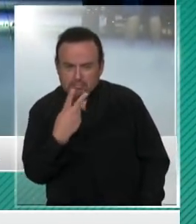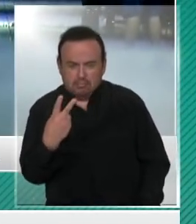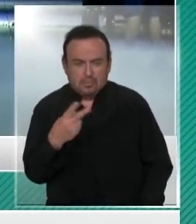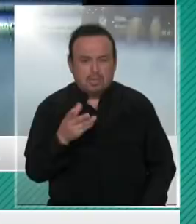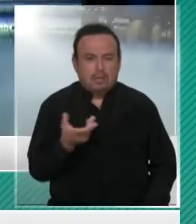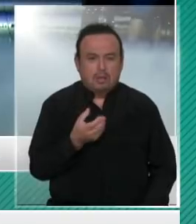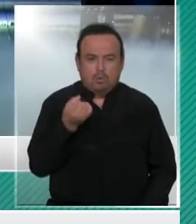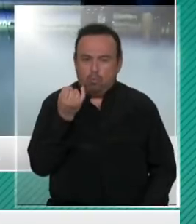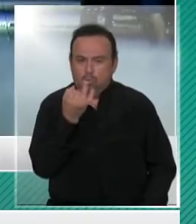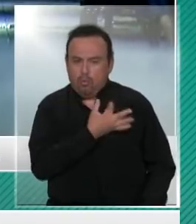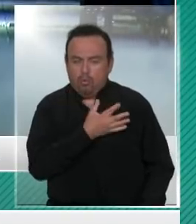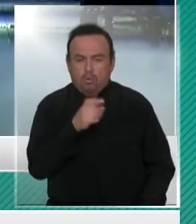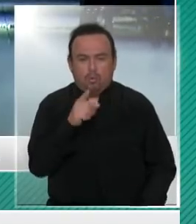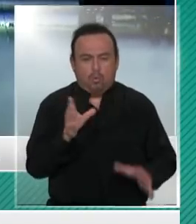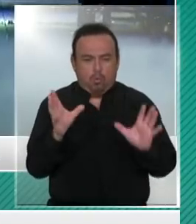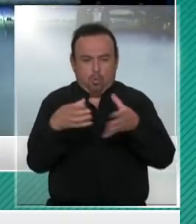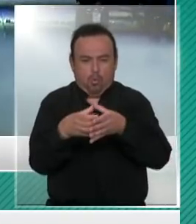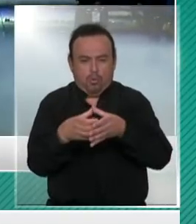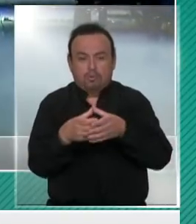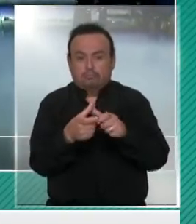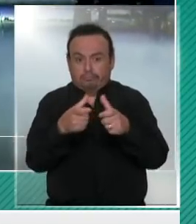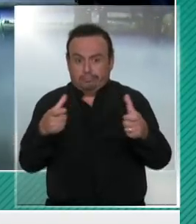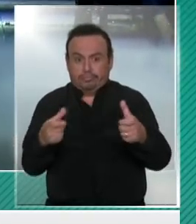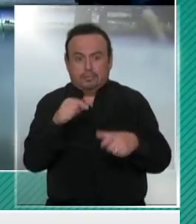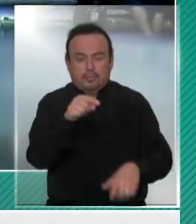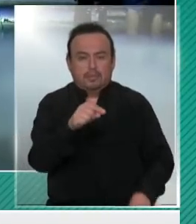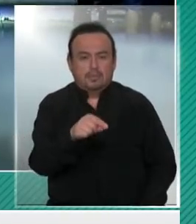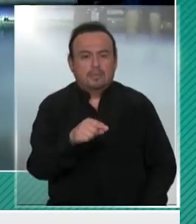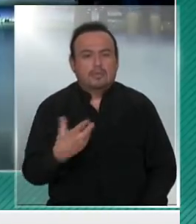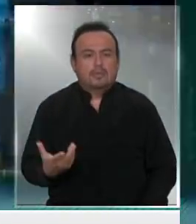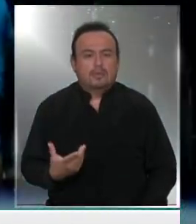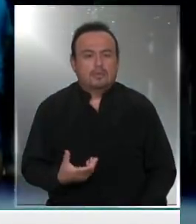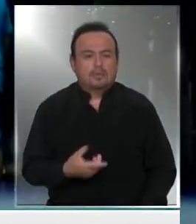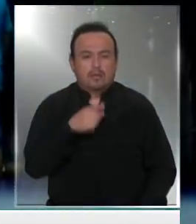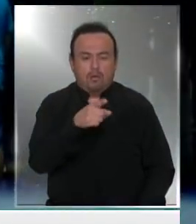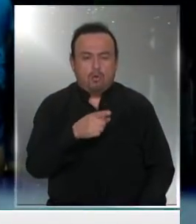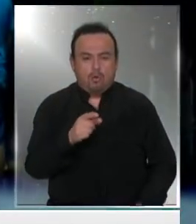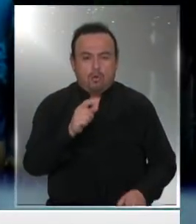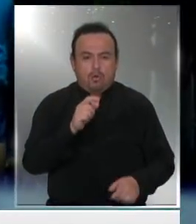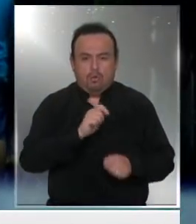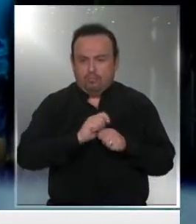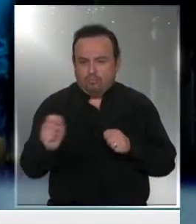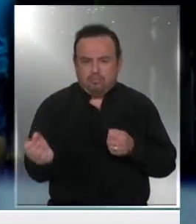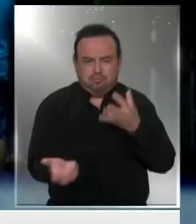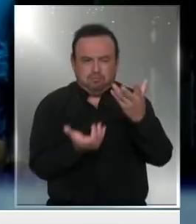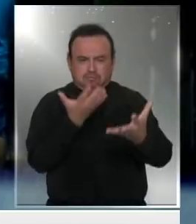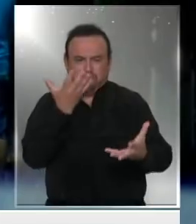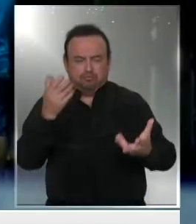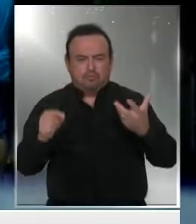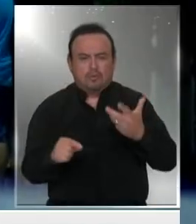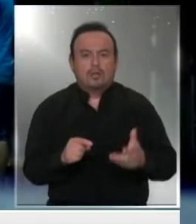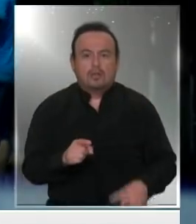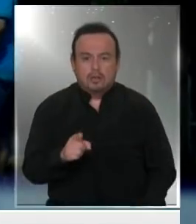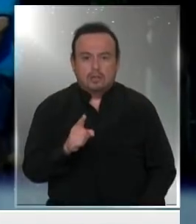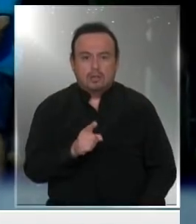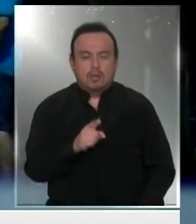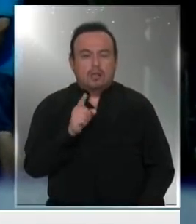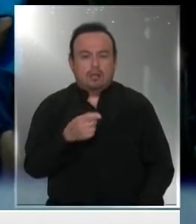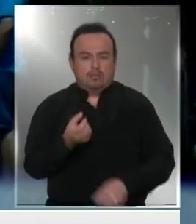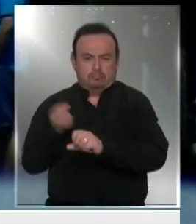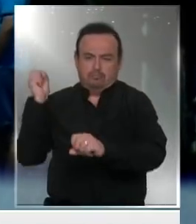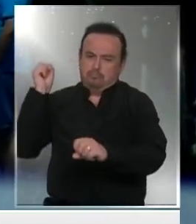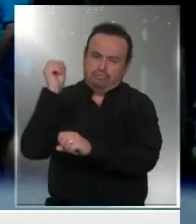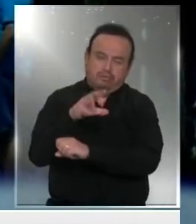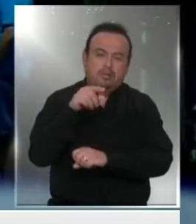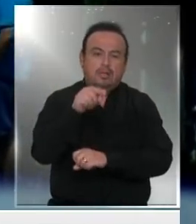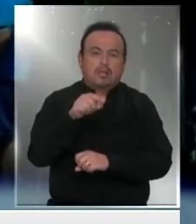quizás cuántos es el grupo de grande, pero lo que sí está claro es que tienen muchos fuegos artificiales, mucho artificio que es lanzado directamente a